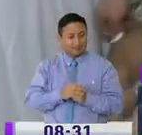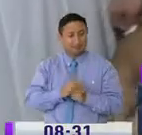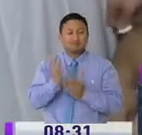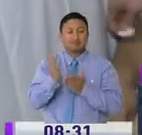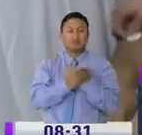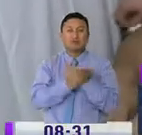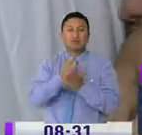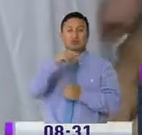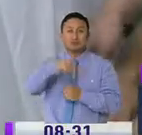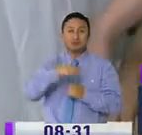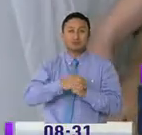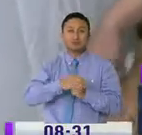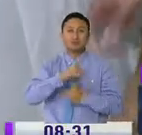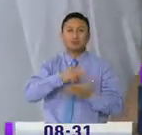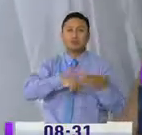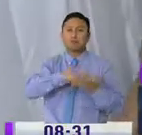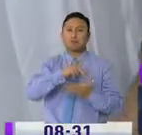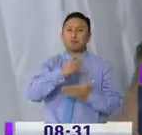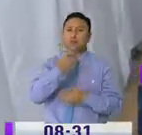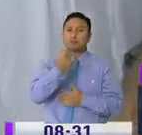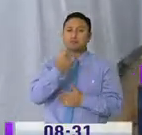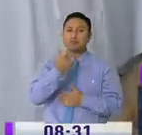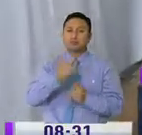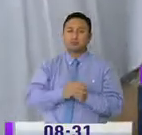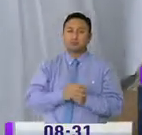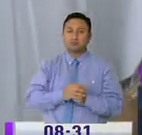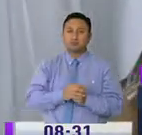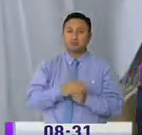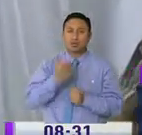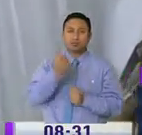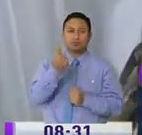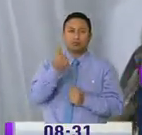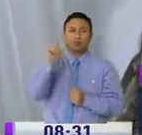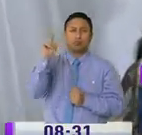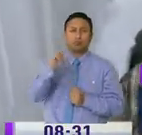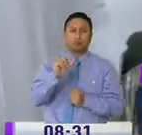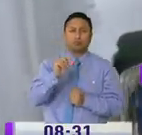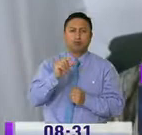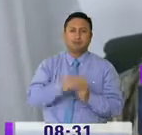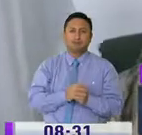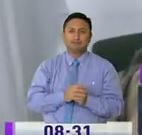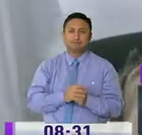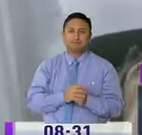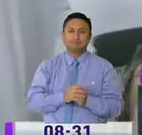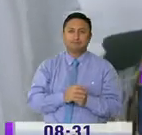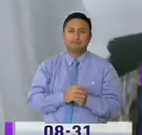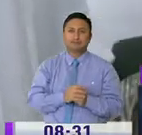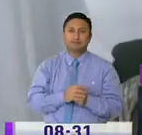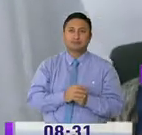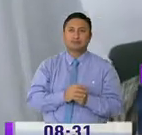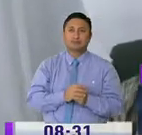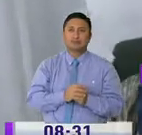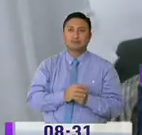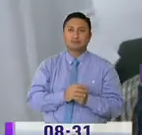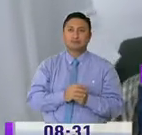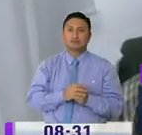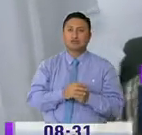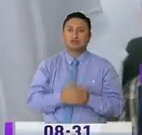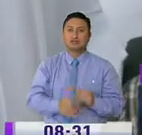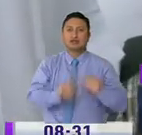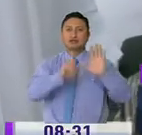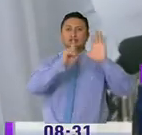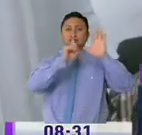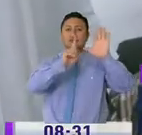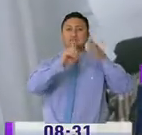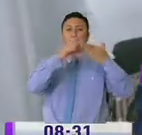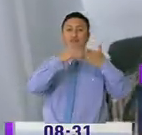servicios tienen un costo súper módicos. Costa $6 cada sesión. Sí,